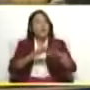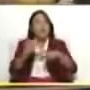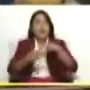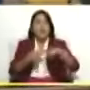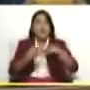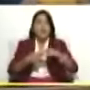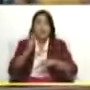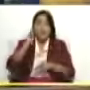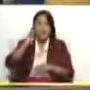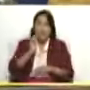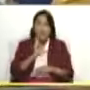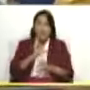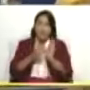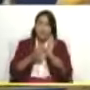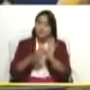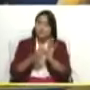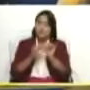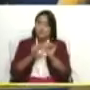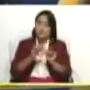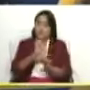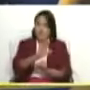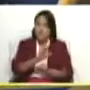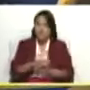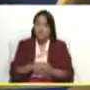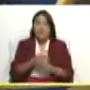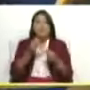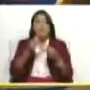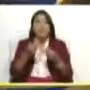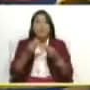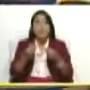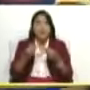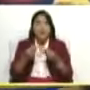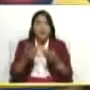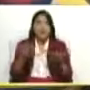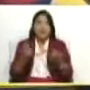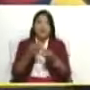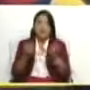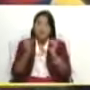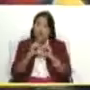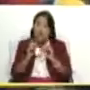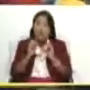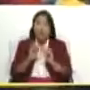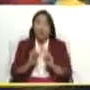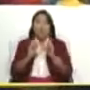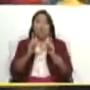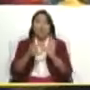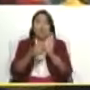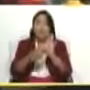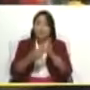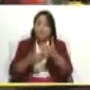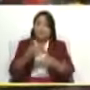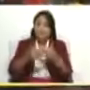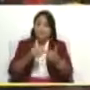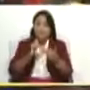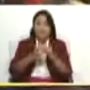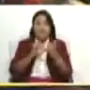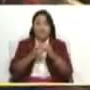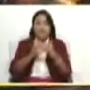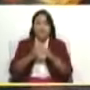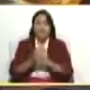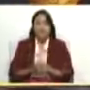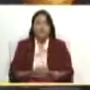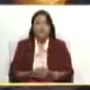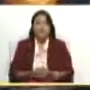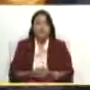bol siempre estará presente para que todos tengan la oportunidad de seguir creciendo en sus disciplinas Y por supuesto una de las